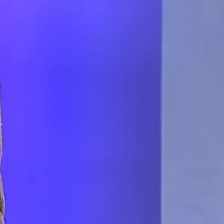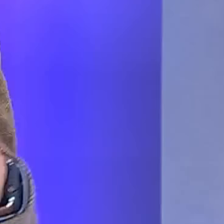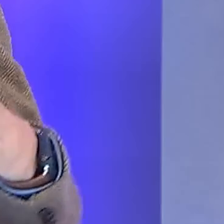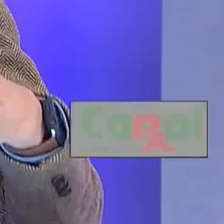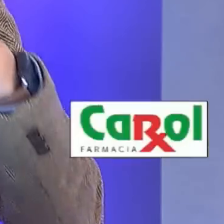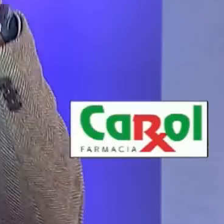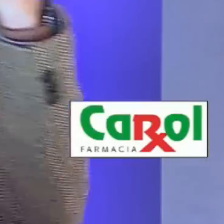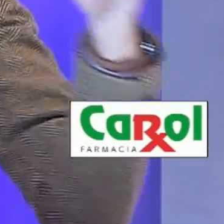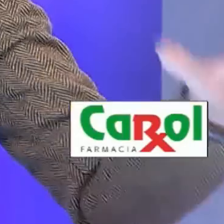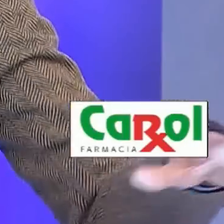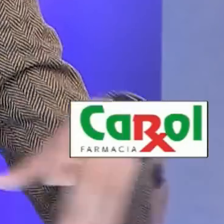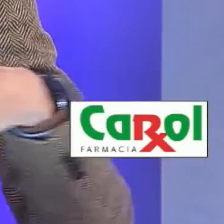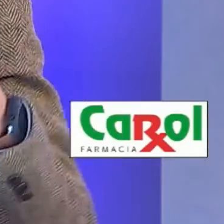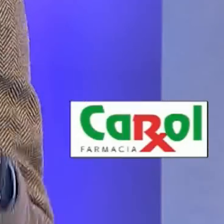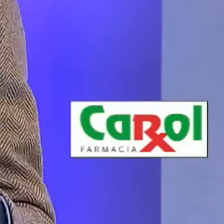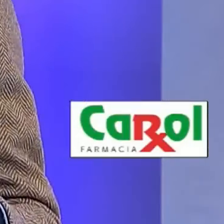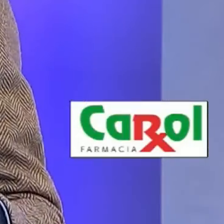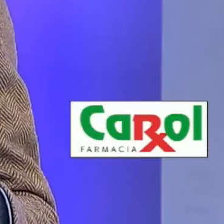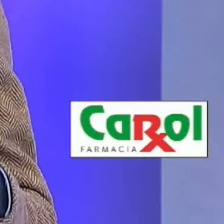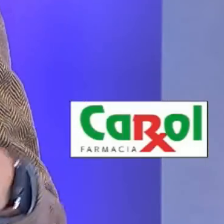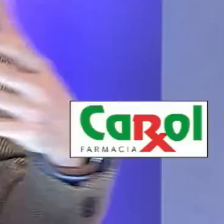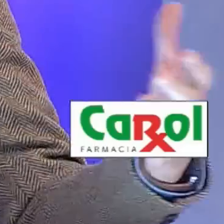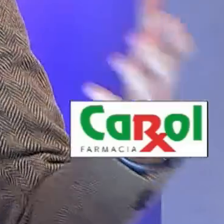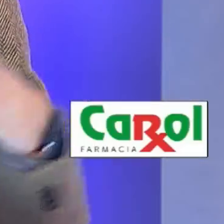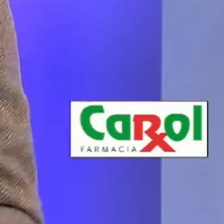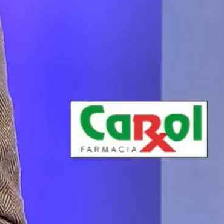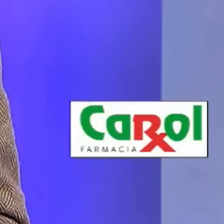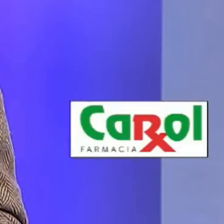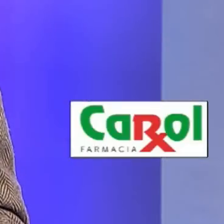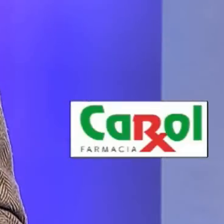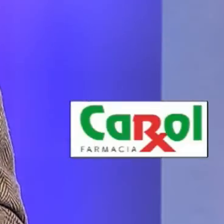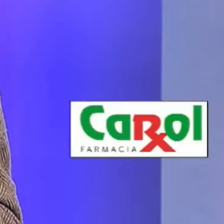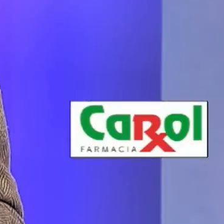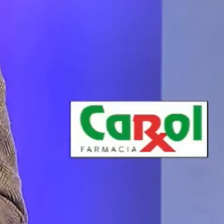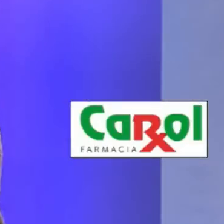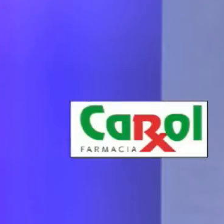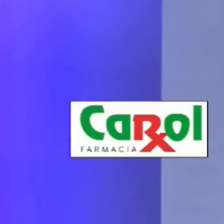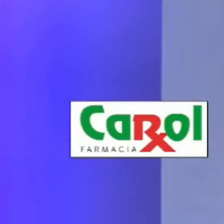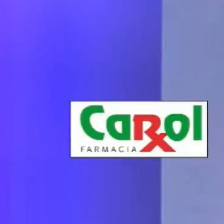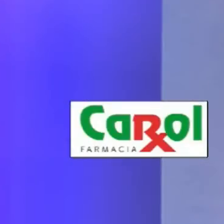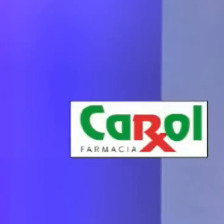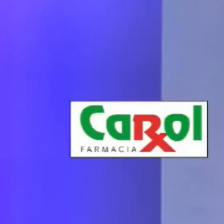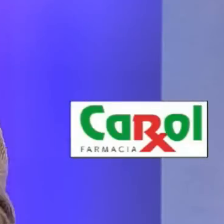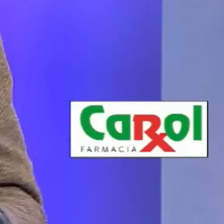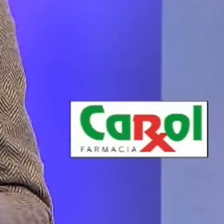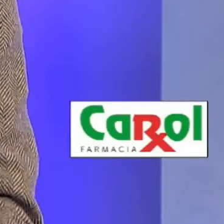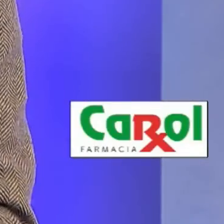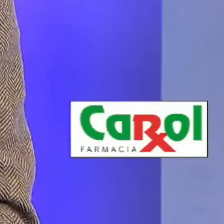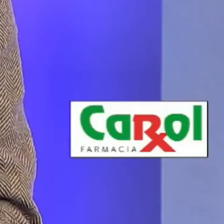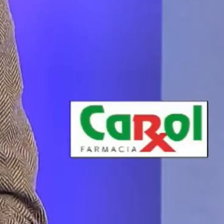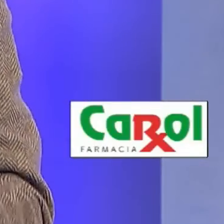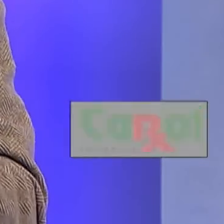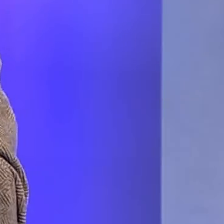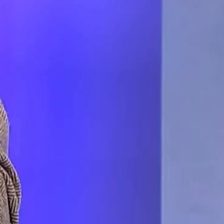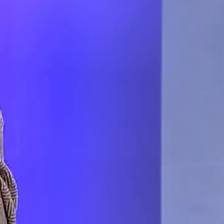que es la gente que comenzó a hacer cursos y se trajo ese conocimiento aquí y empezó a hacer cursos los